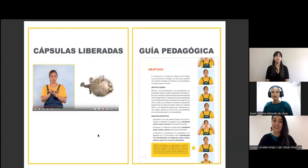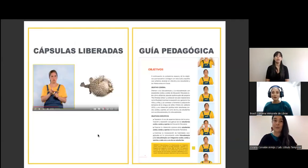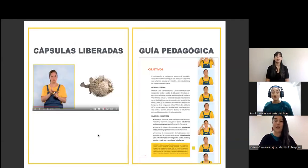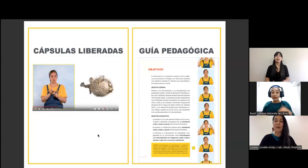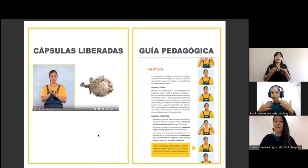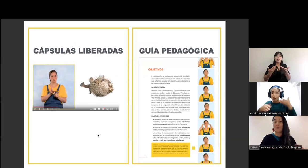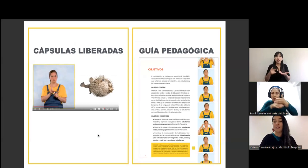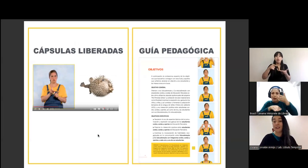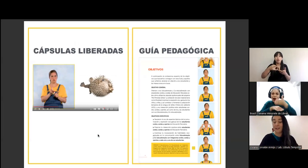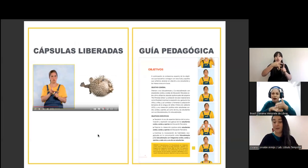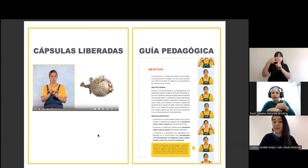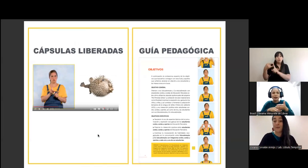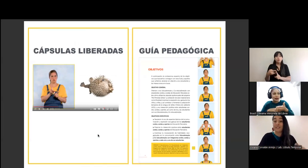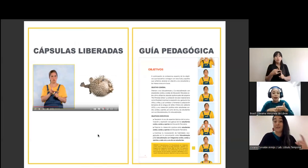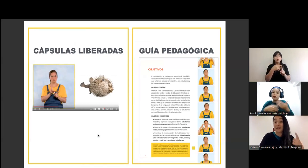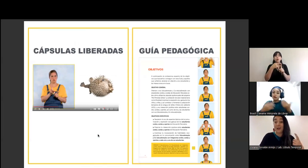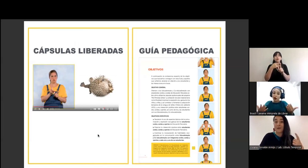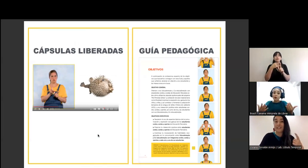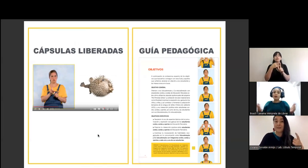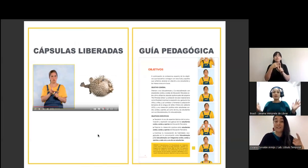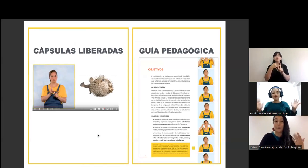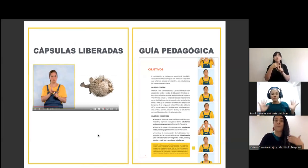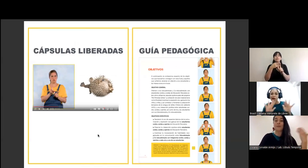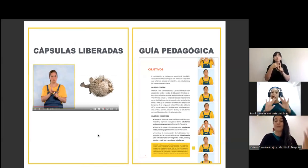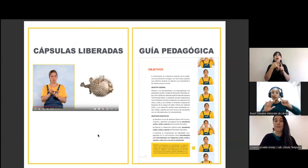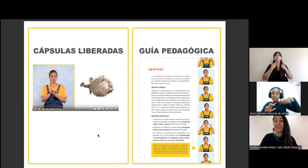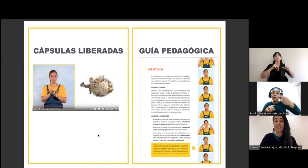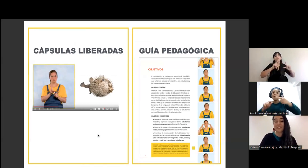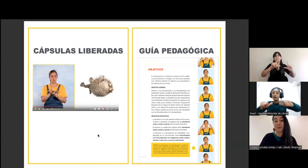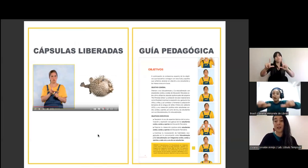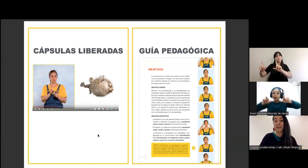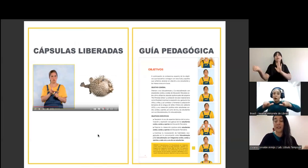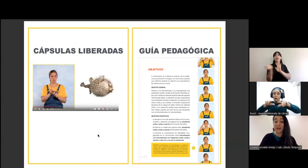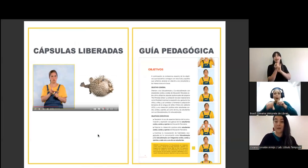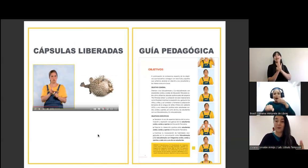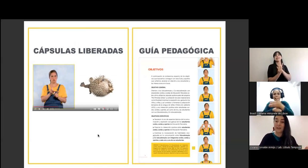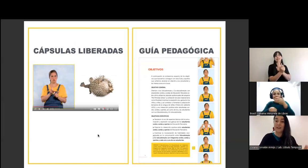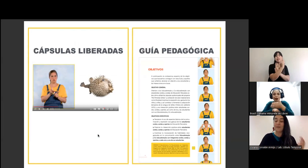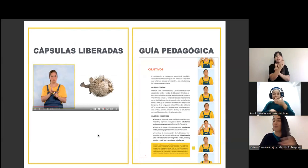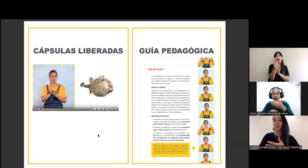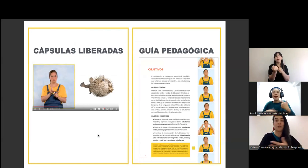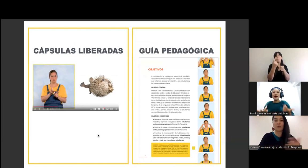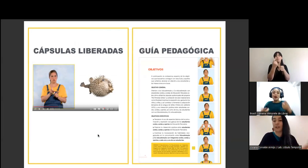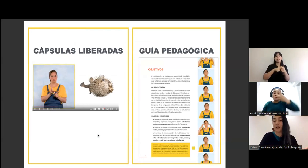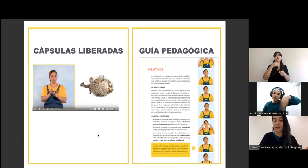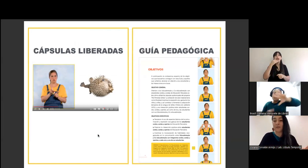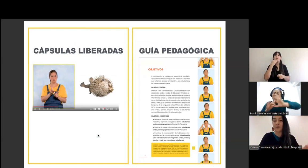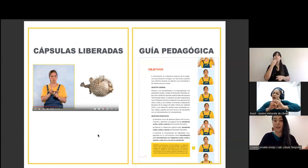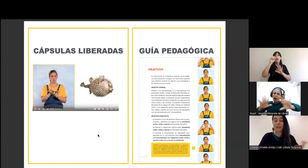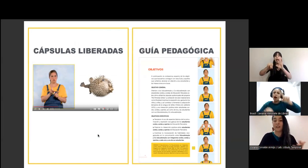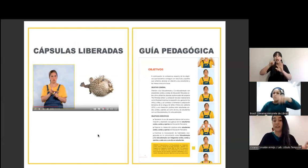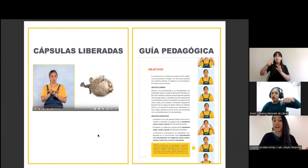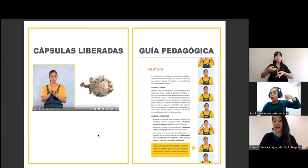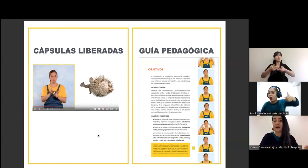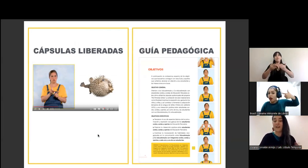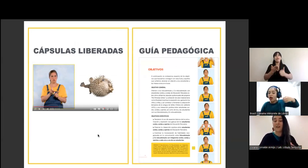de este Zoom, vamos a entregarles obviamente un certificado de participación. Van a estar estas cápsulas liberadas para ustedes, donde ustedes la quieran disfrutar